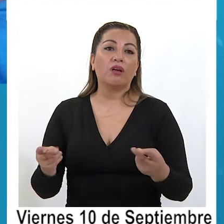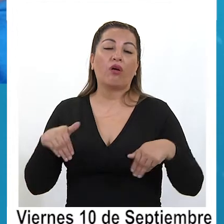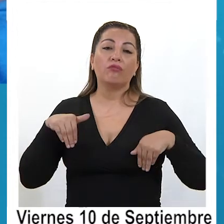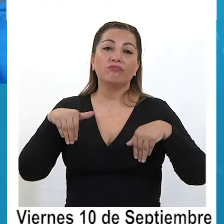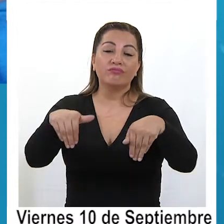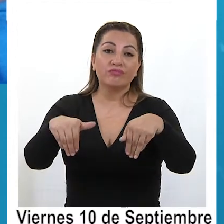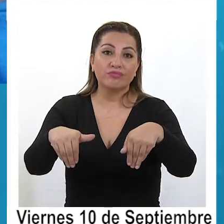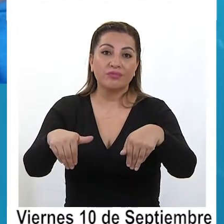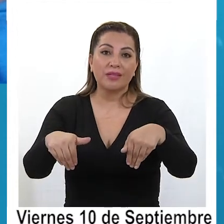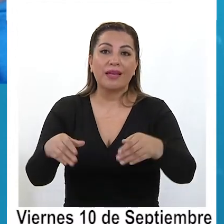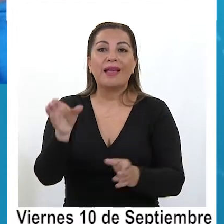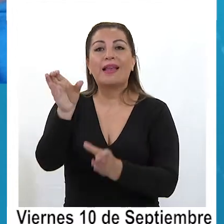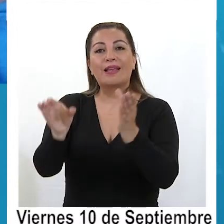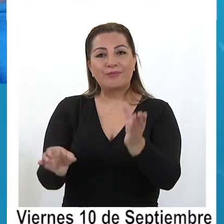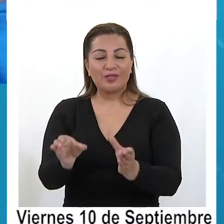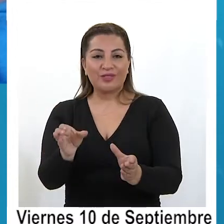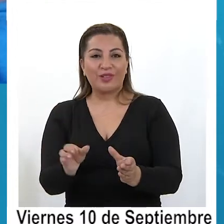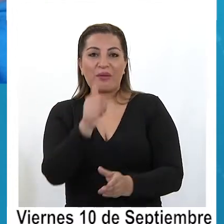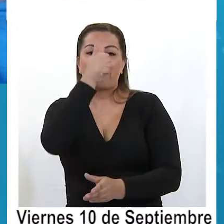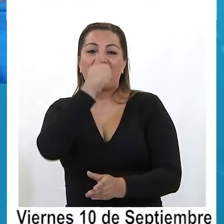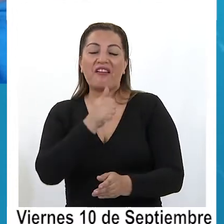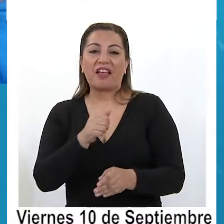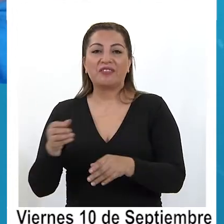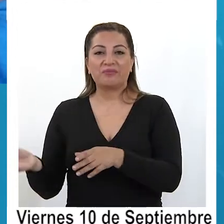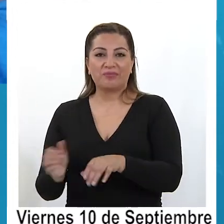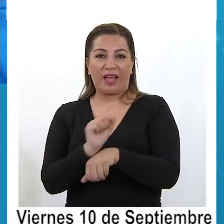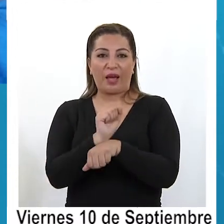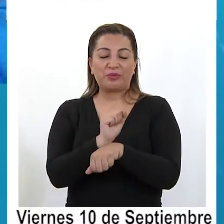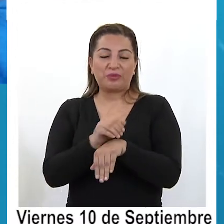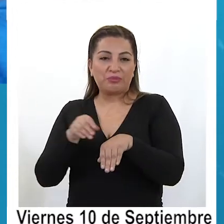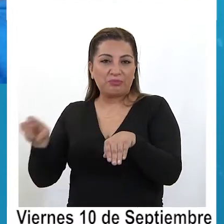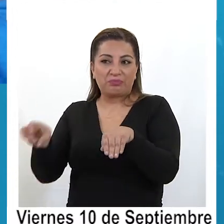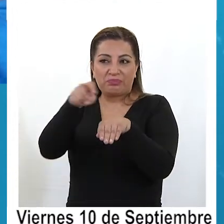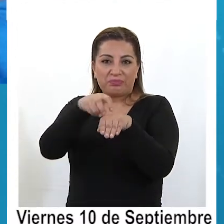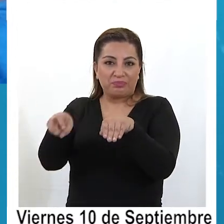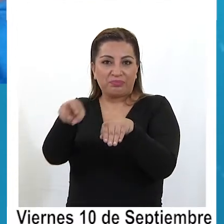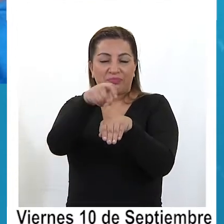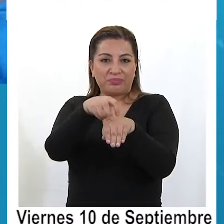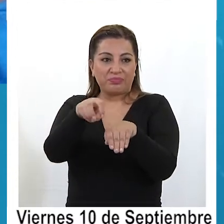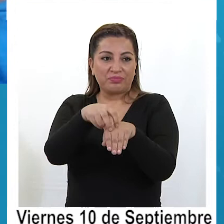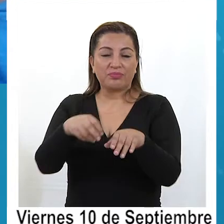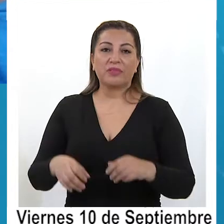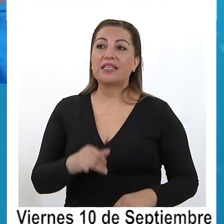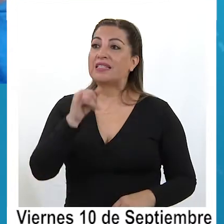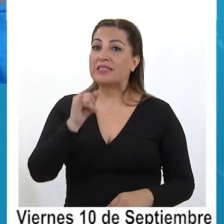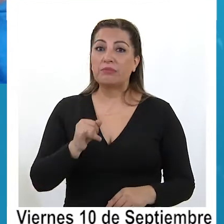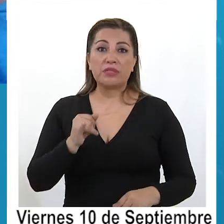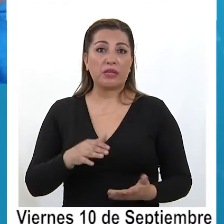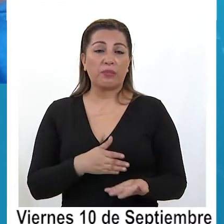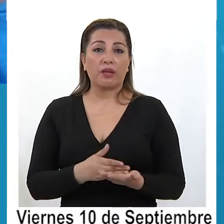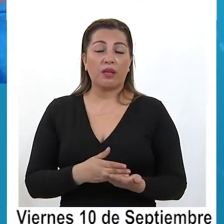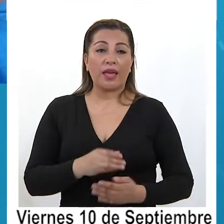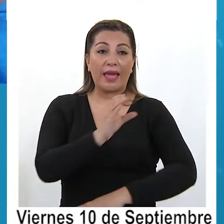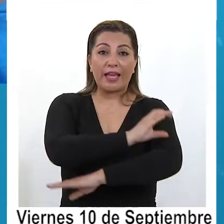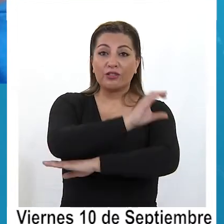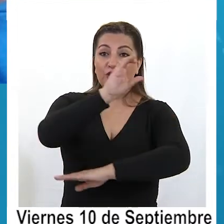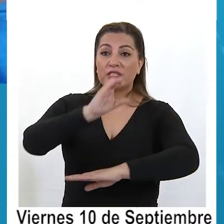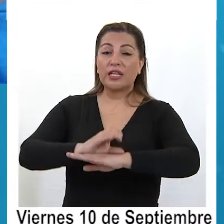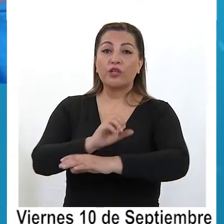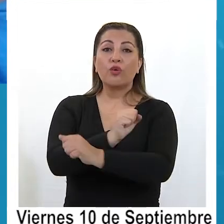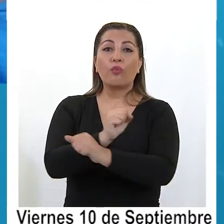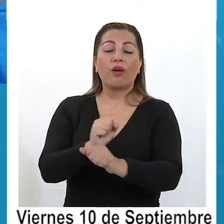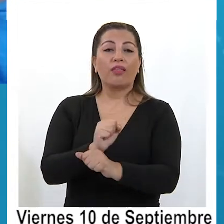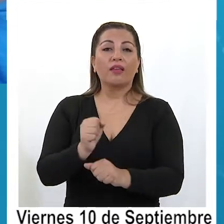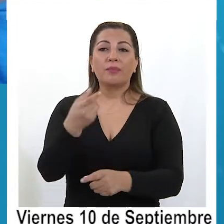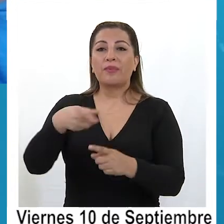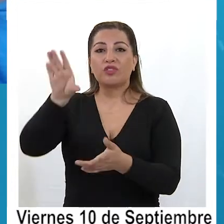que yo le acabo de mencionar, que además no tenemos elementos que puedan permitir un acopio permanente en la zona de Colchane, se